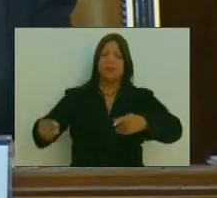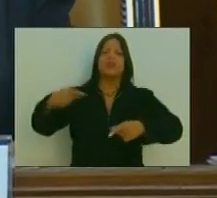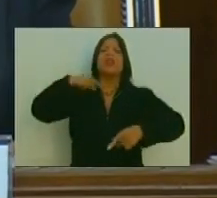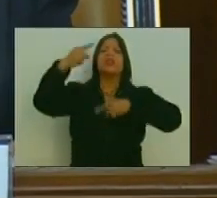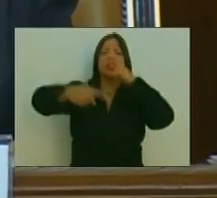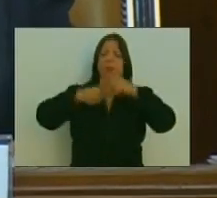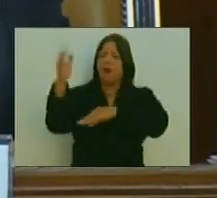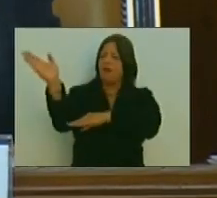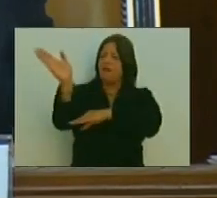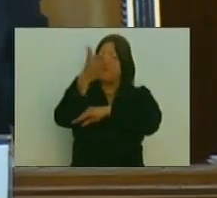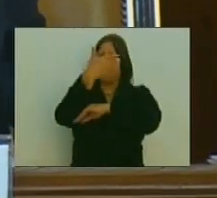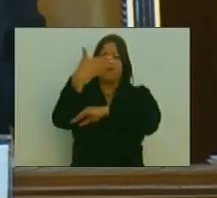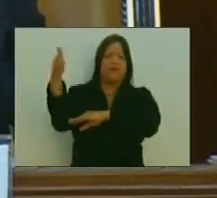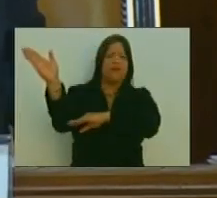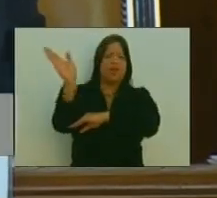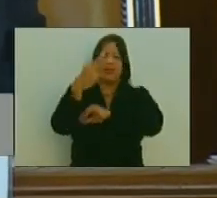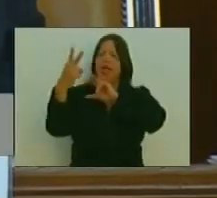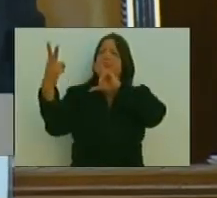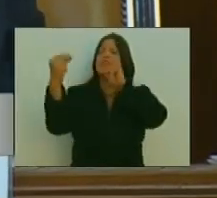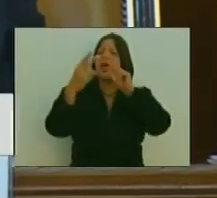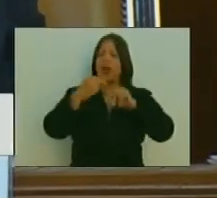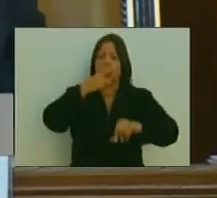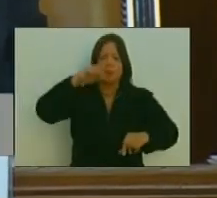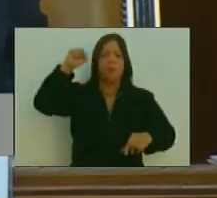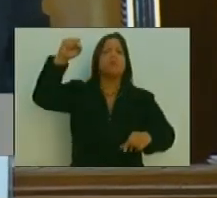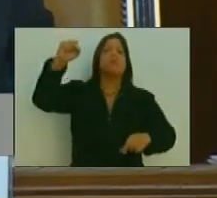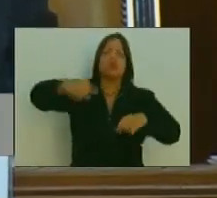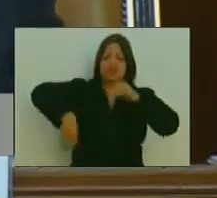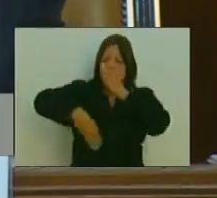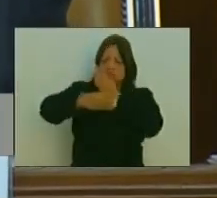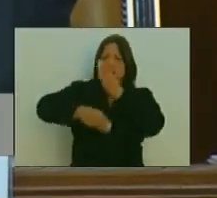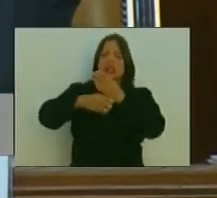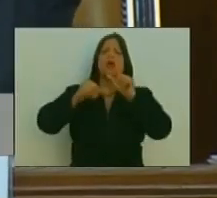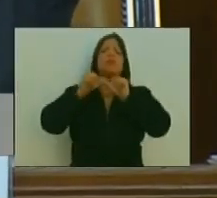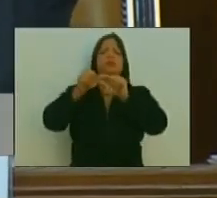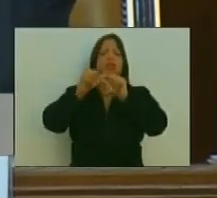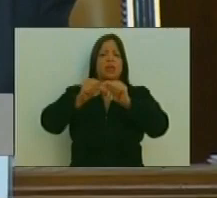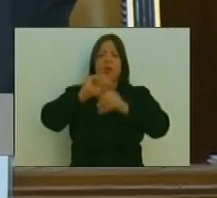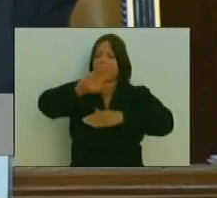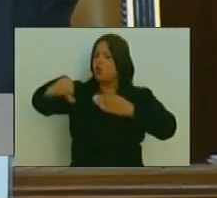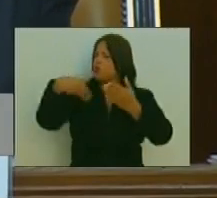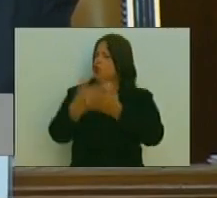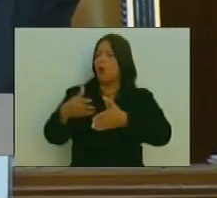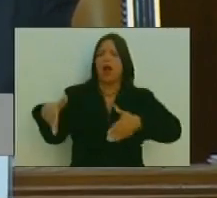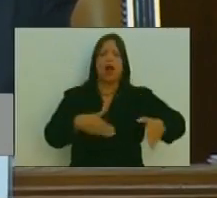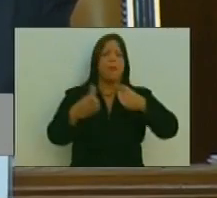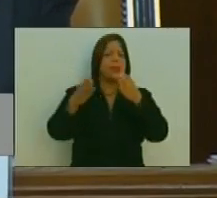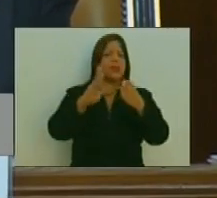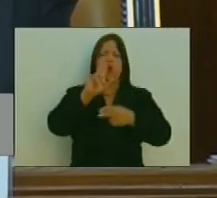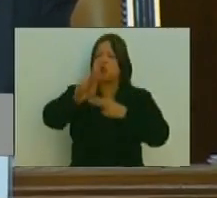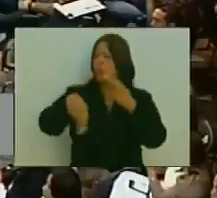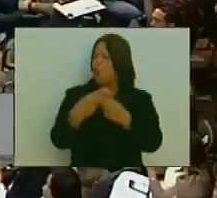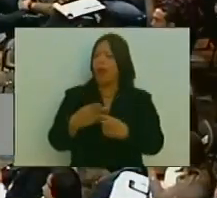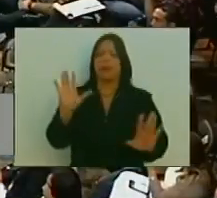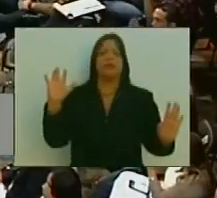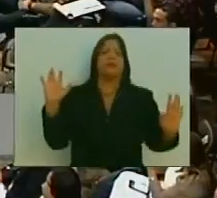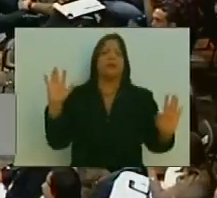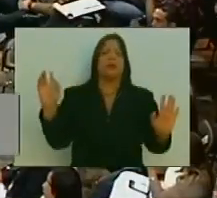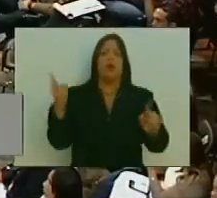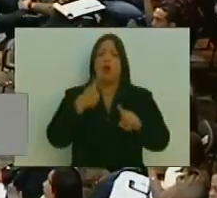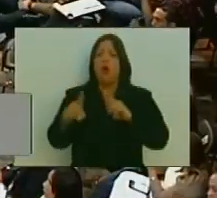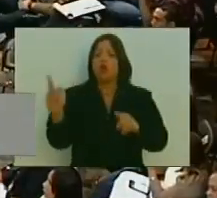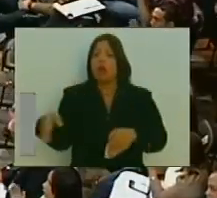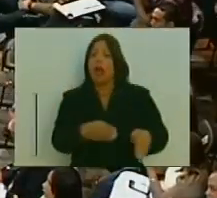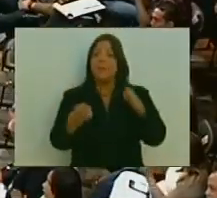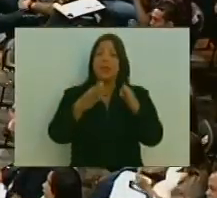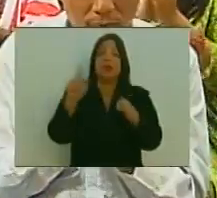seguiremos levantando las banderas del diálogo y de la paz para Venezuela. No hay otro camino para nuestra patria. El único